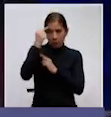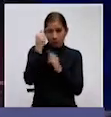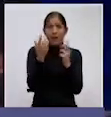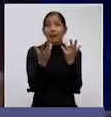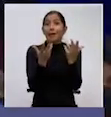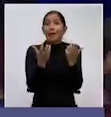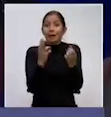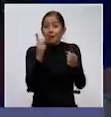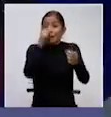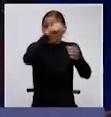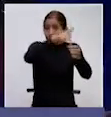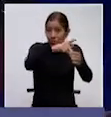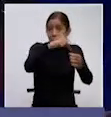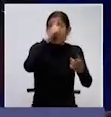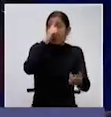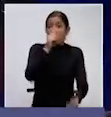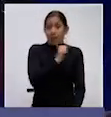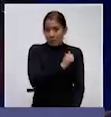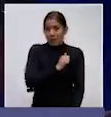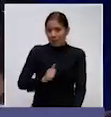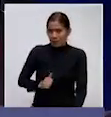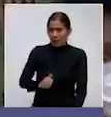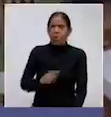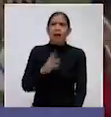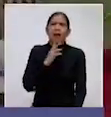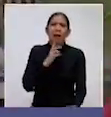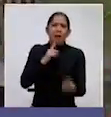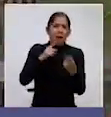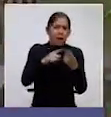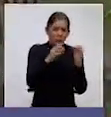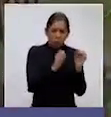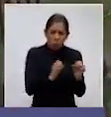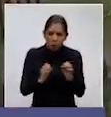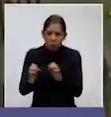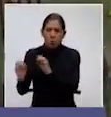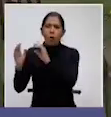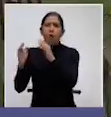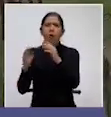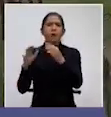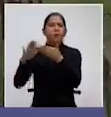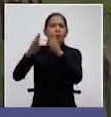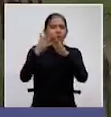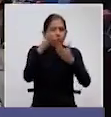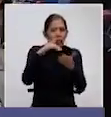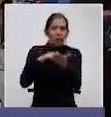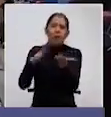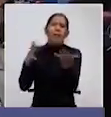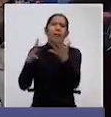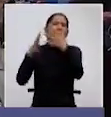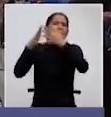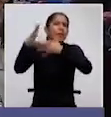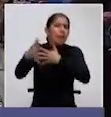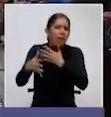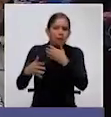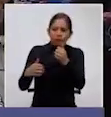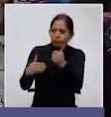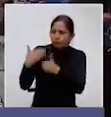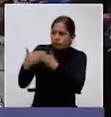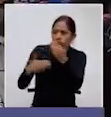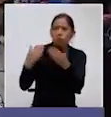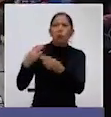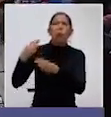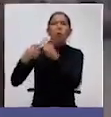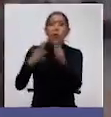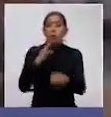en el cual planteaba 5 ejes para una ciudad ordenada, transparente, competitiva, moderna y productiva.